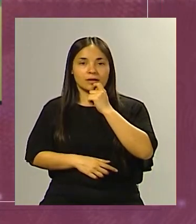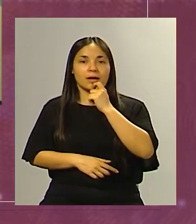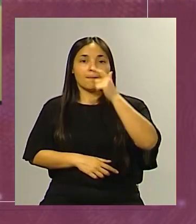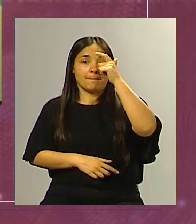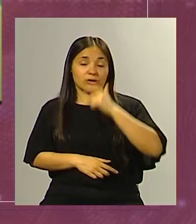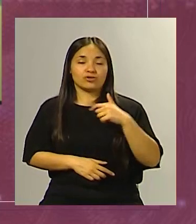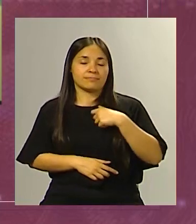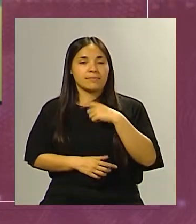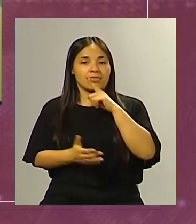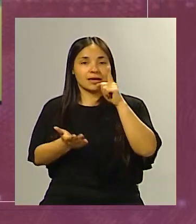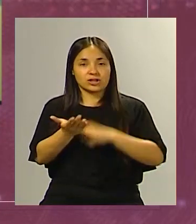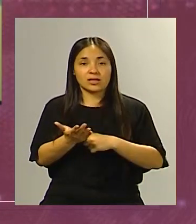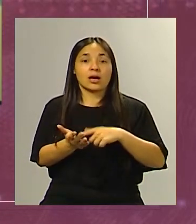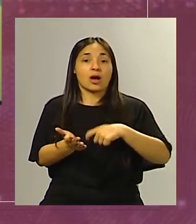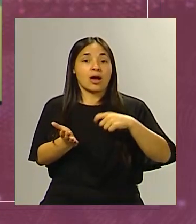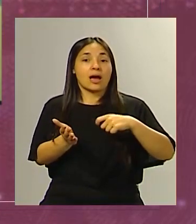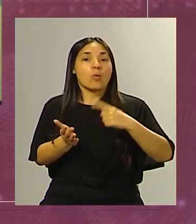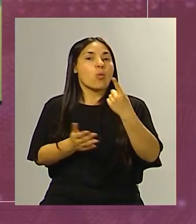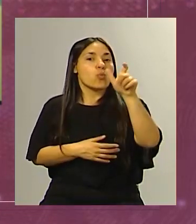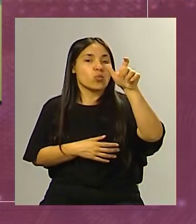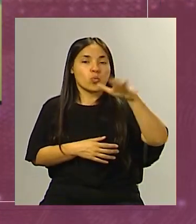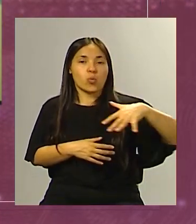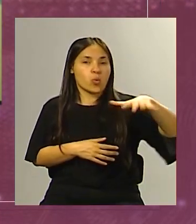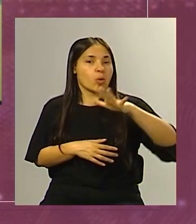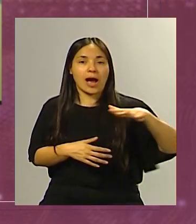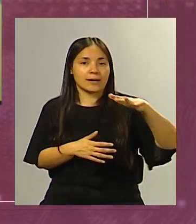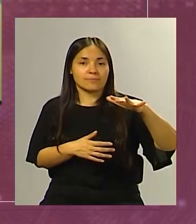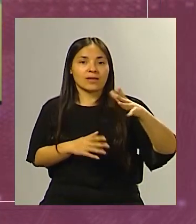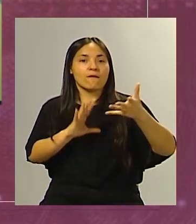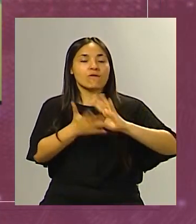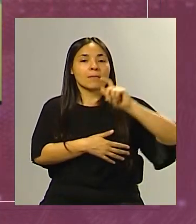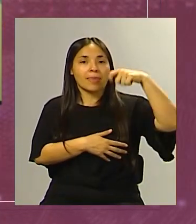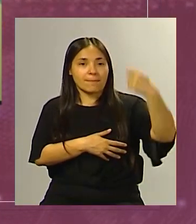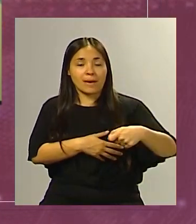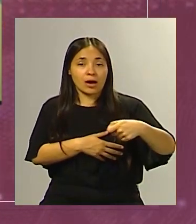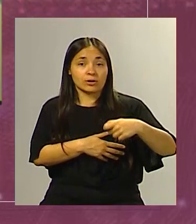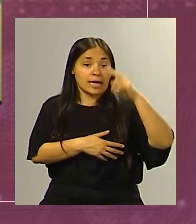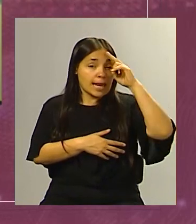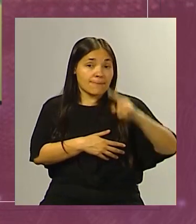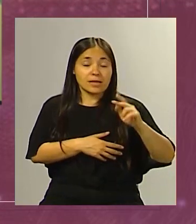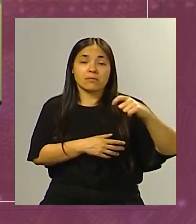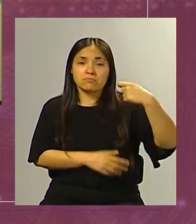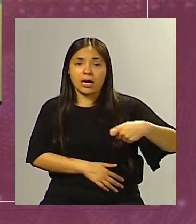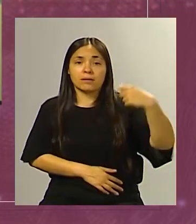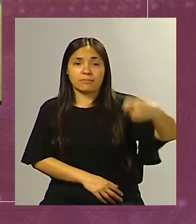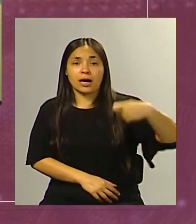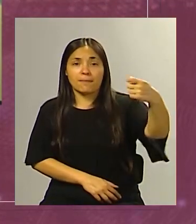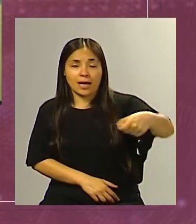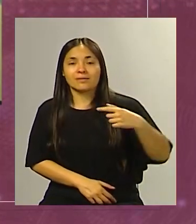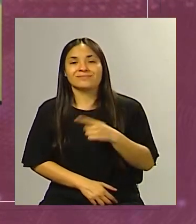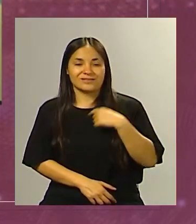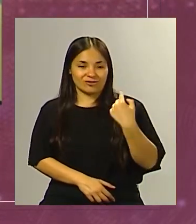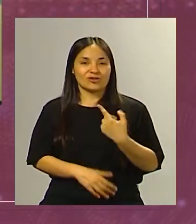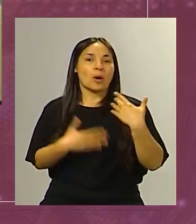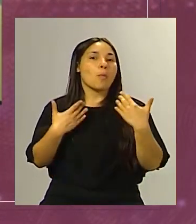elige su paquete a X destino, sí, elige su plan de pago y lo respeta, es que nosotros podemos congelar la tarifa de